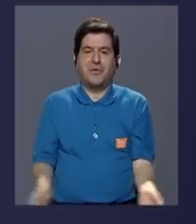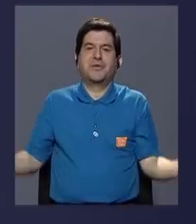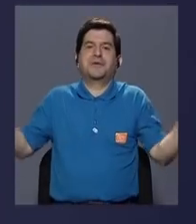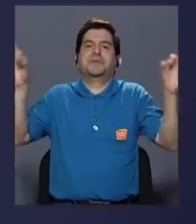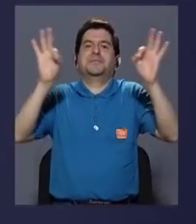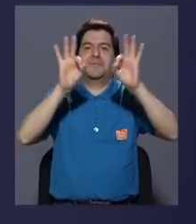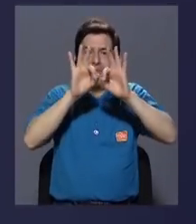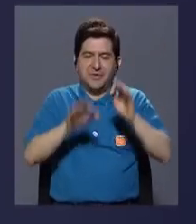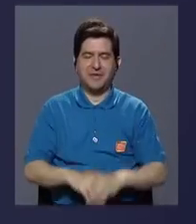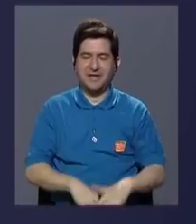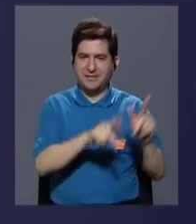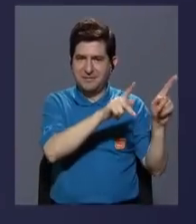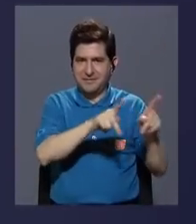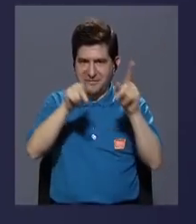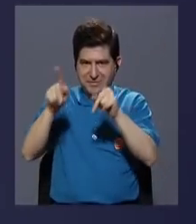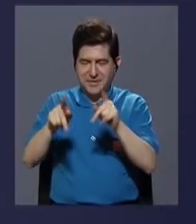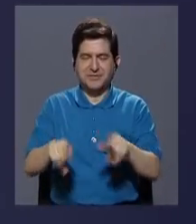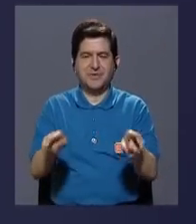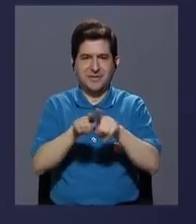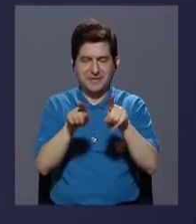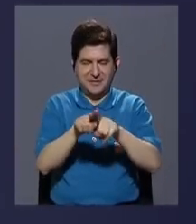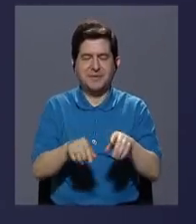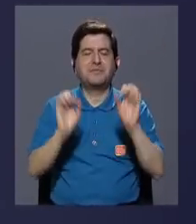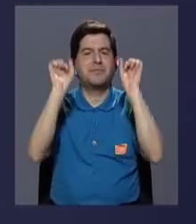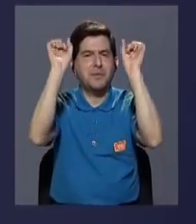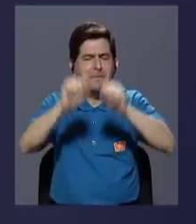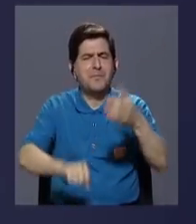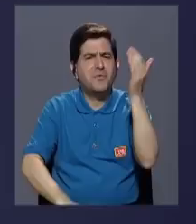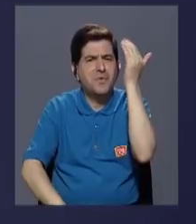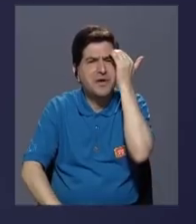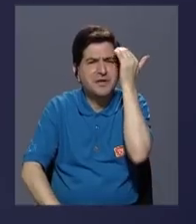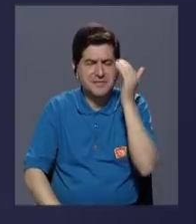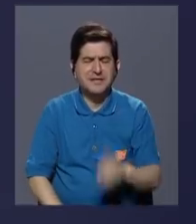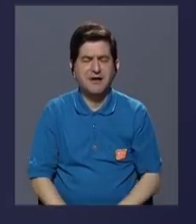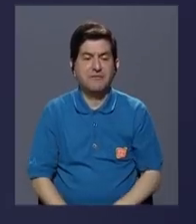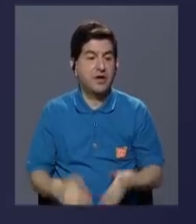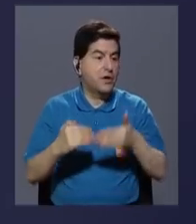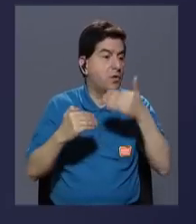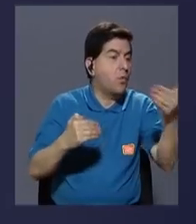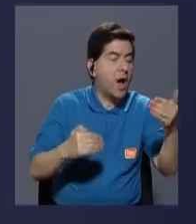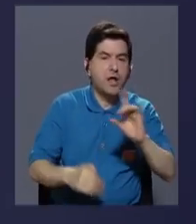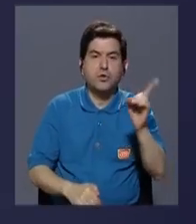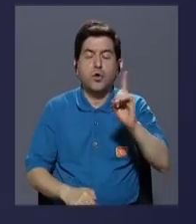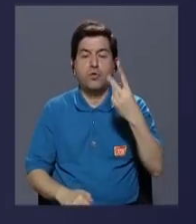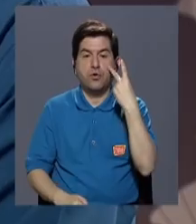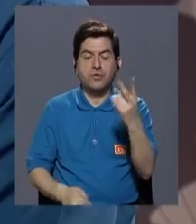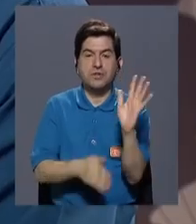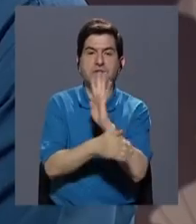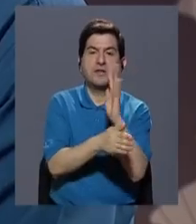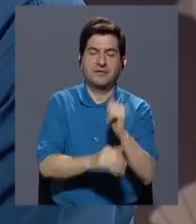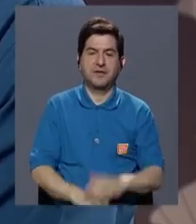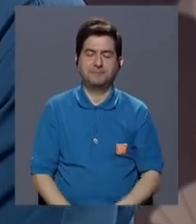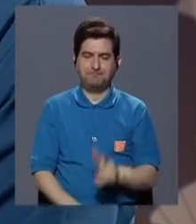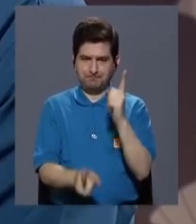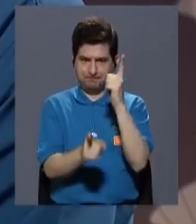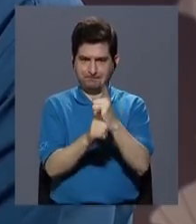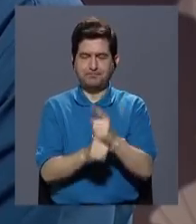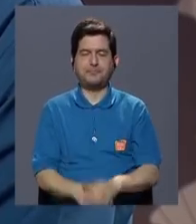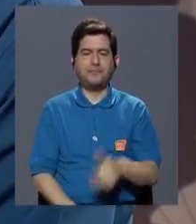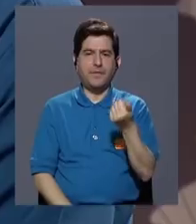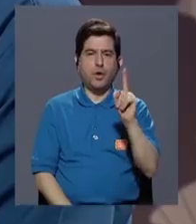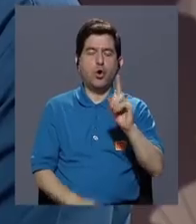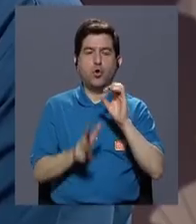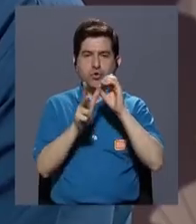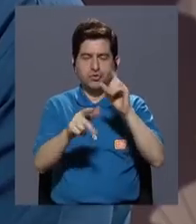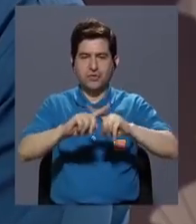público televidente pueda saber cuándo y dónde puede ver la película efectivamente 11 de octubre en diferentes salas